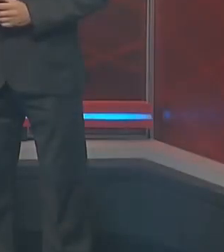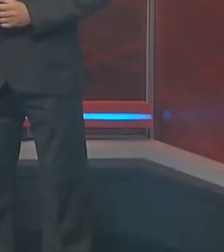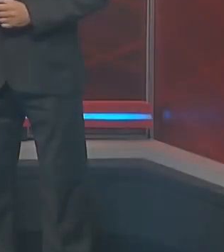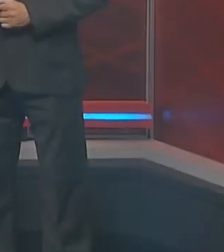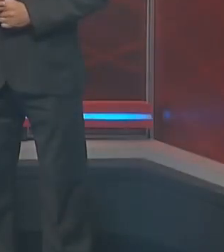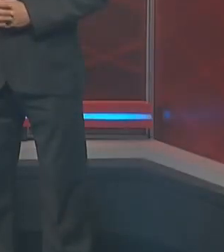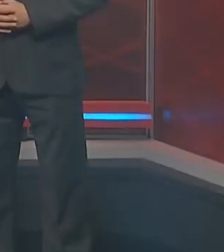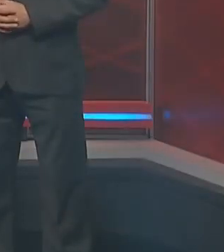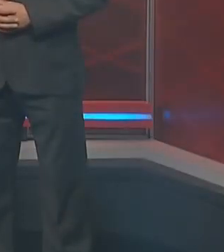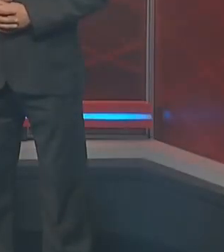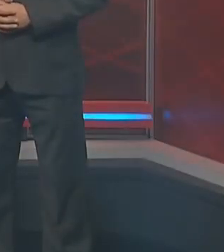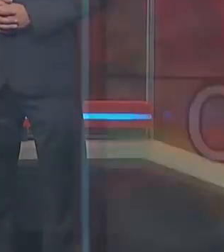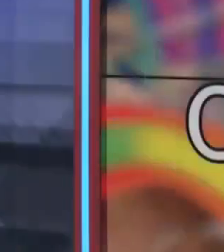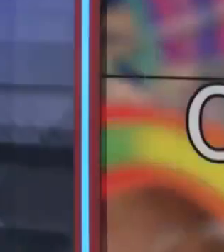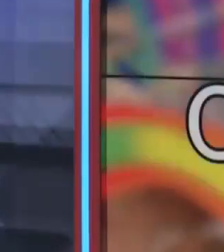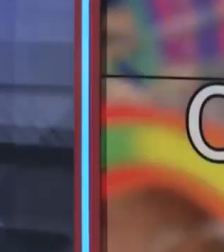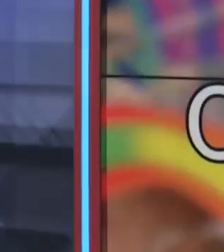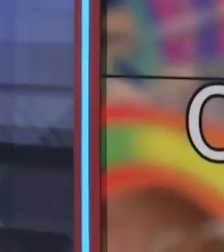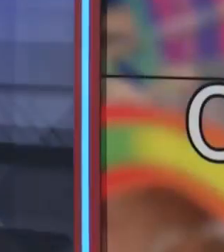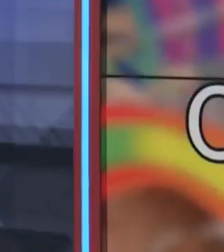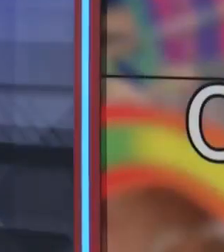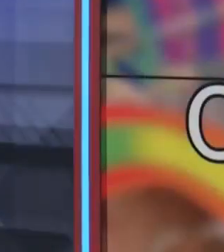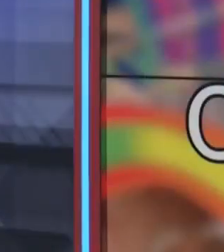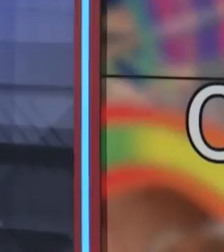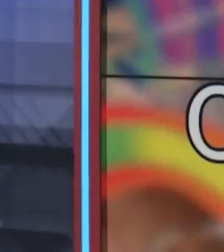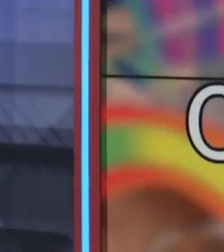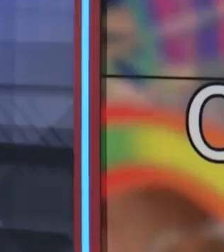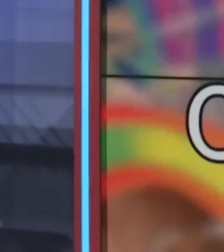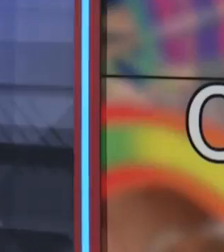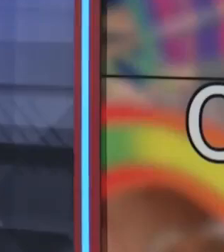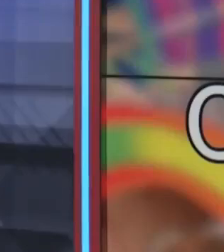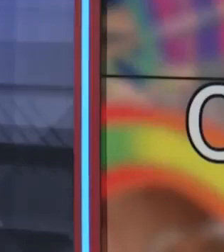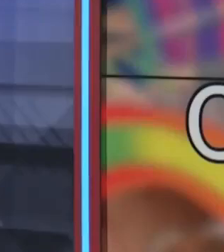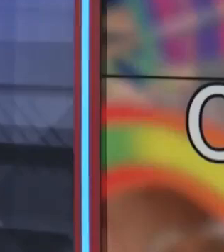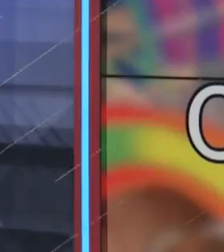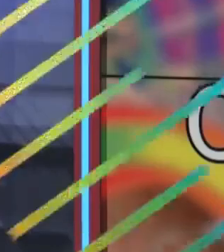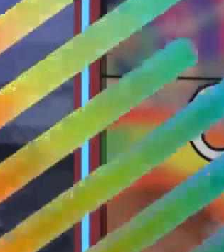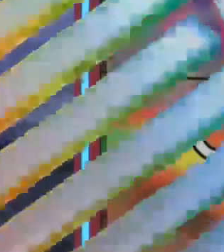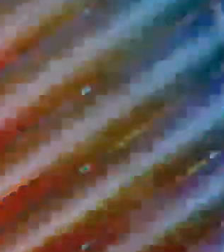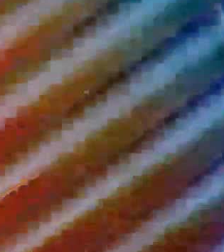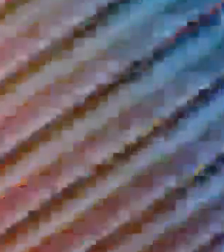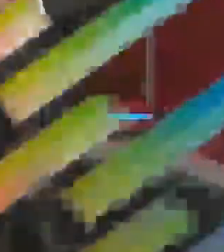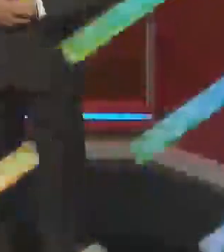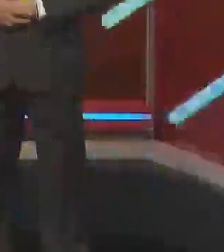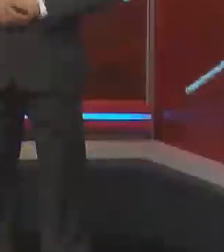Pueblos originarios. Pueblos originarios.